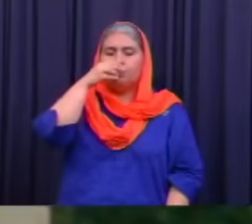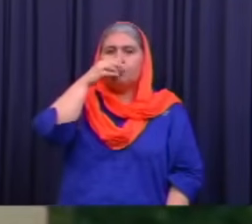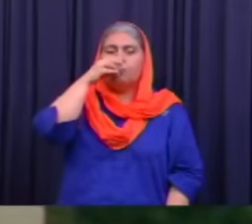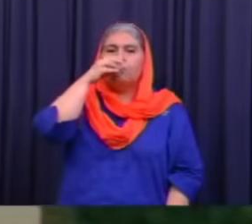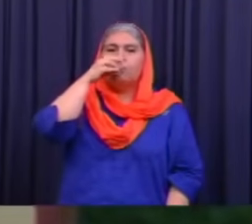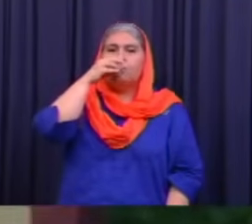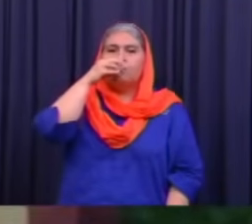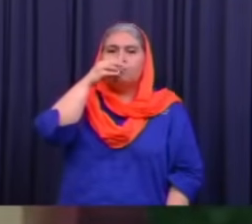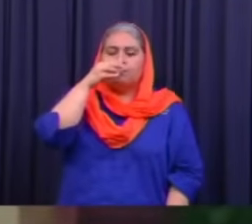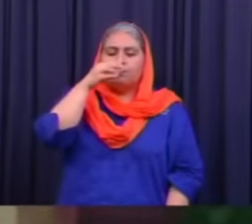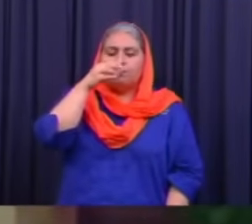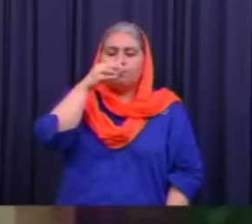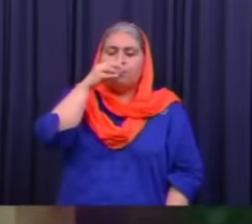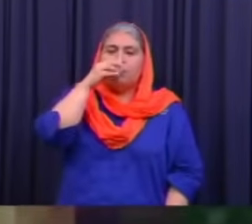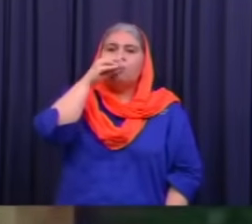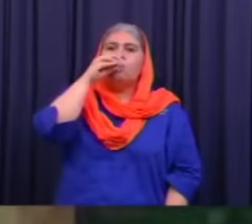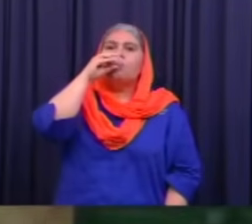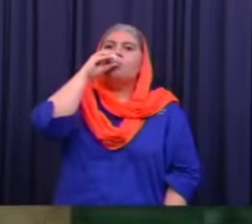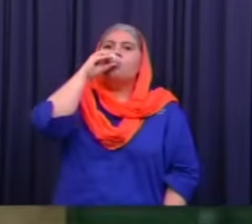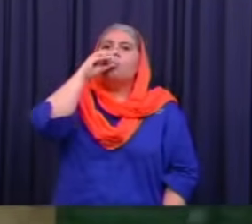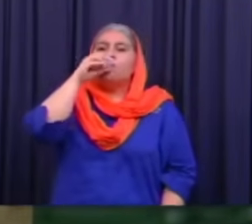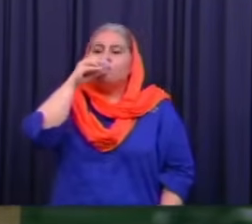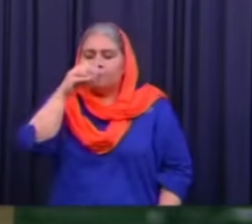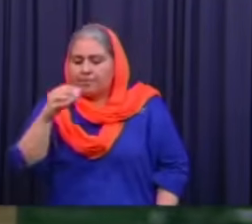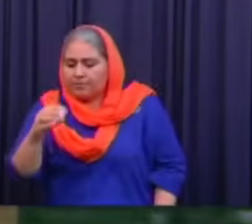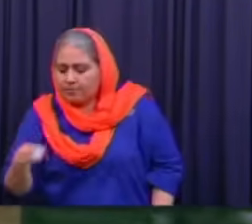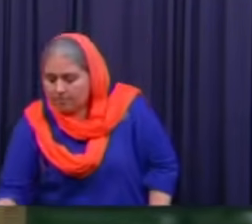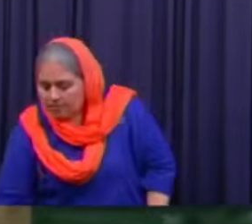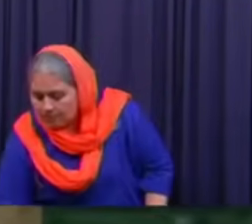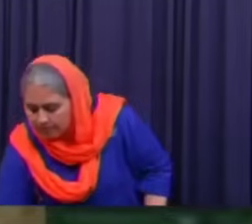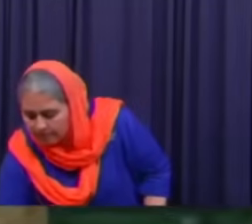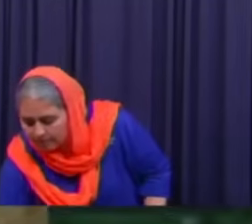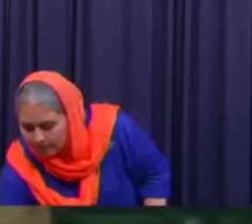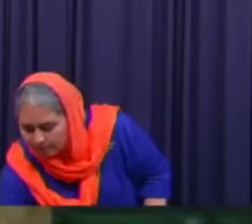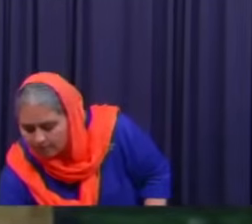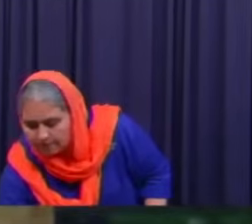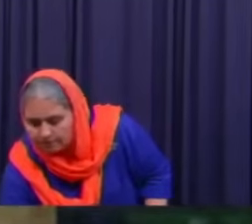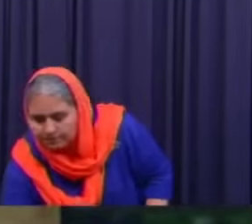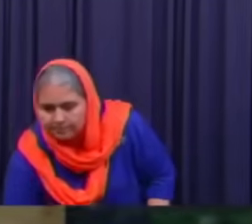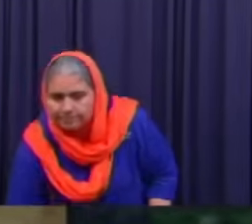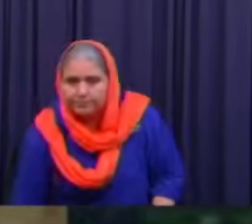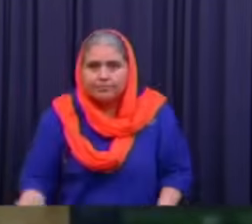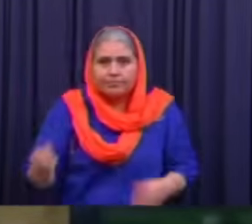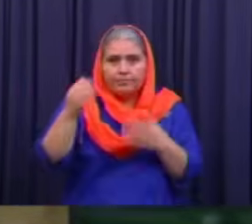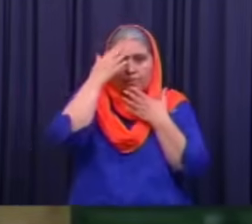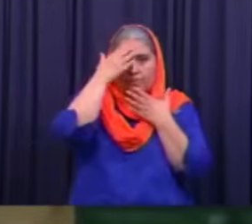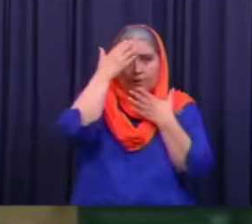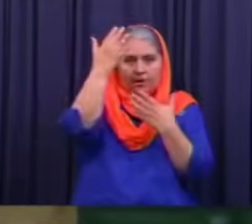Jesús Gracias Señor gracias gracias